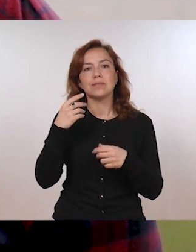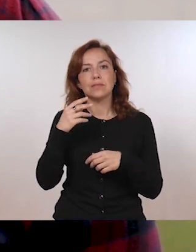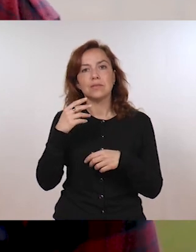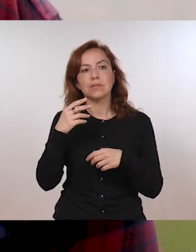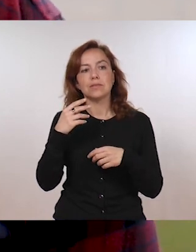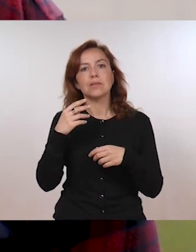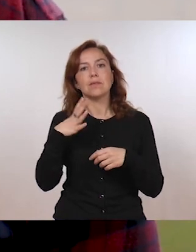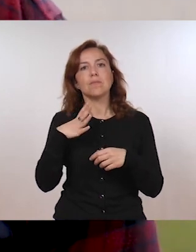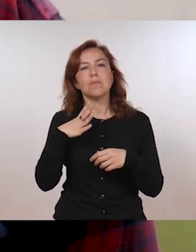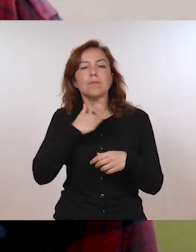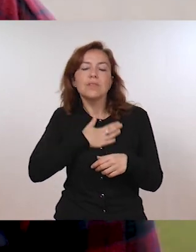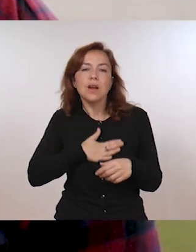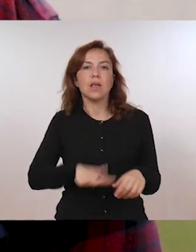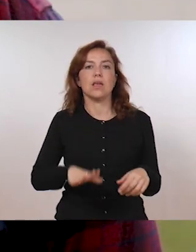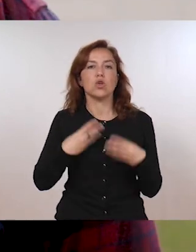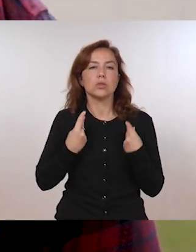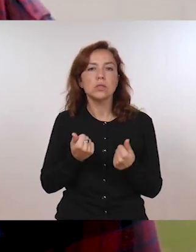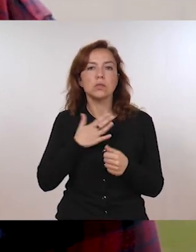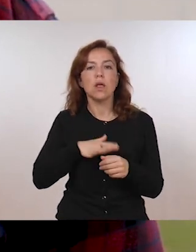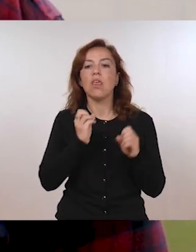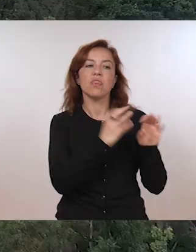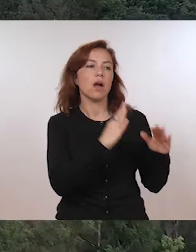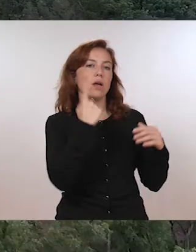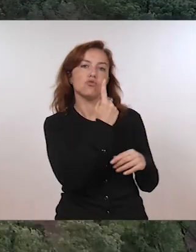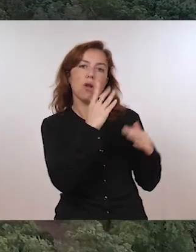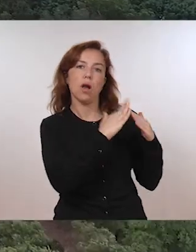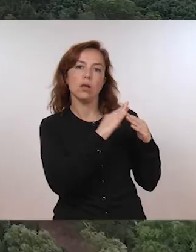vayan, que tengan más tranquilidad, digamos, en dejar sola su casa.